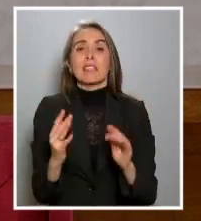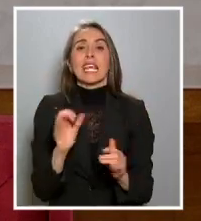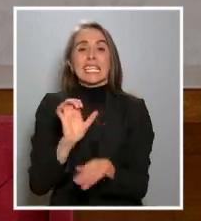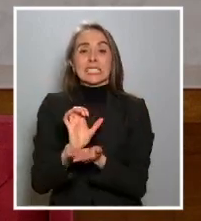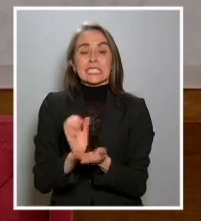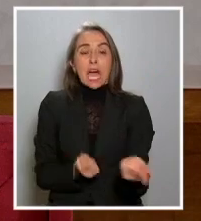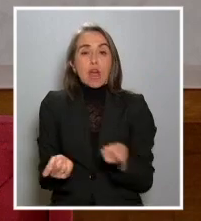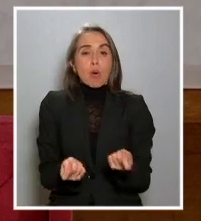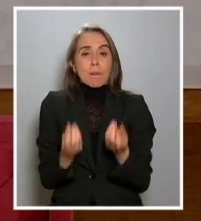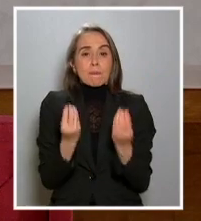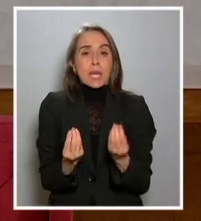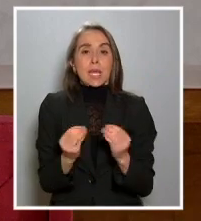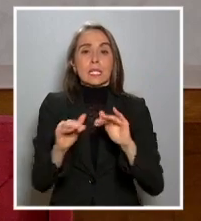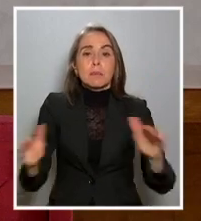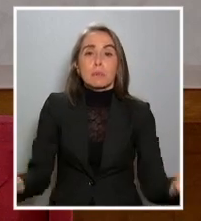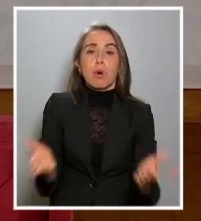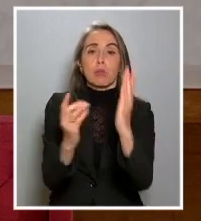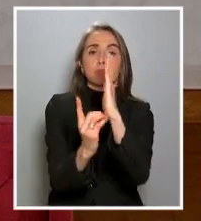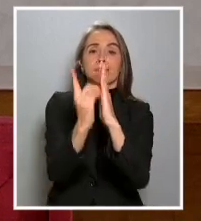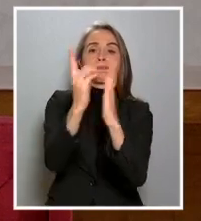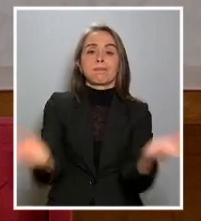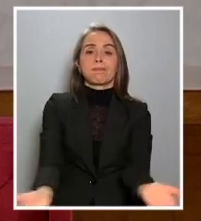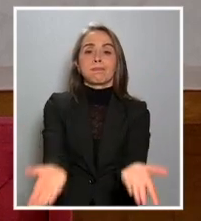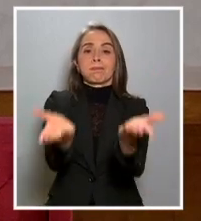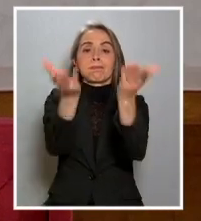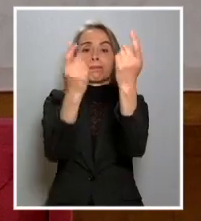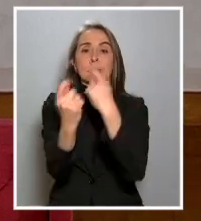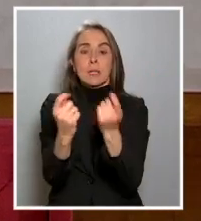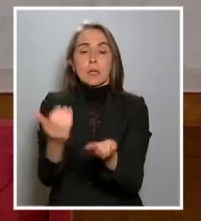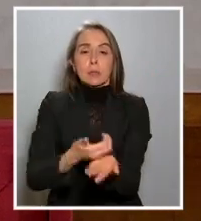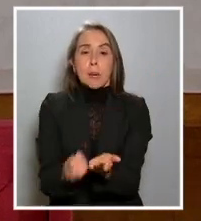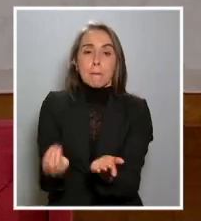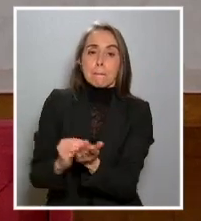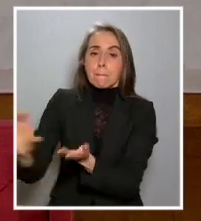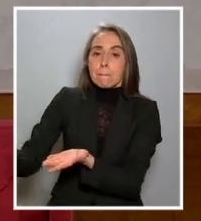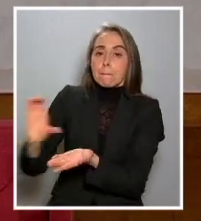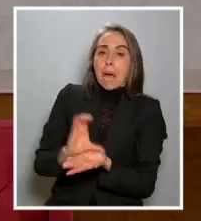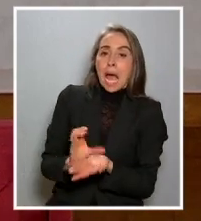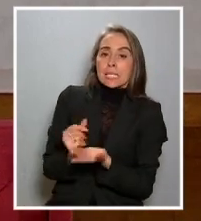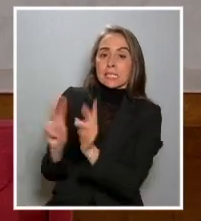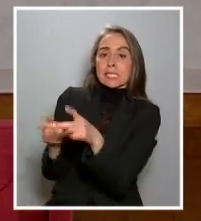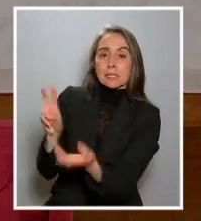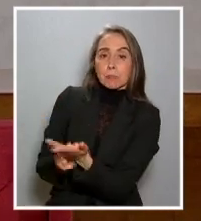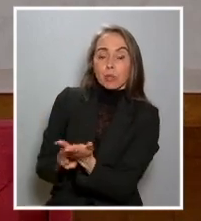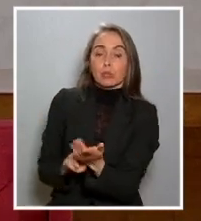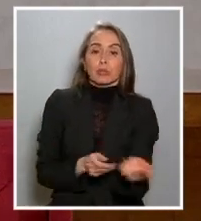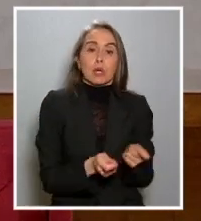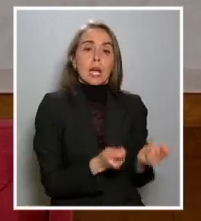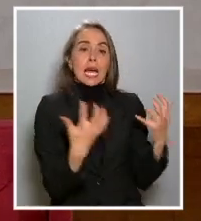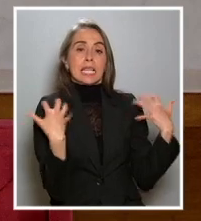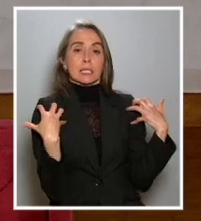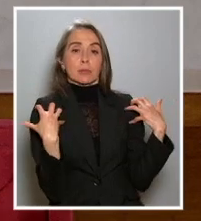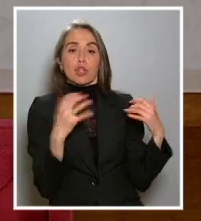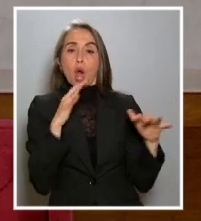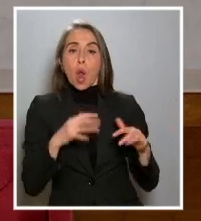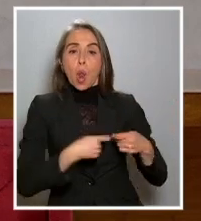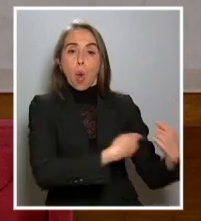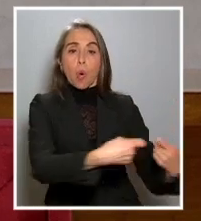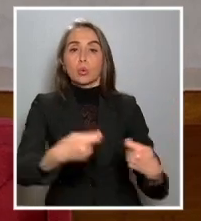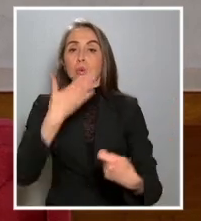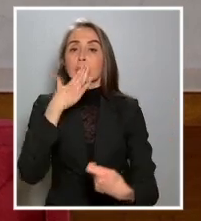e impulso al crecimiento, para así poder generar recursos adicionales de manera responsable y usarlos de manera más